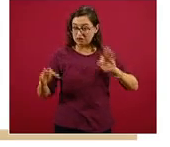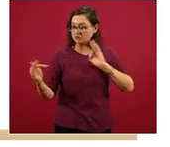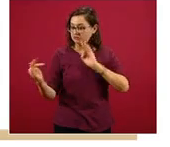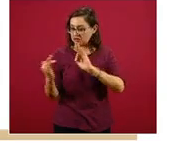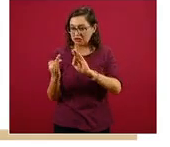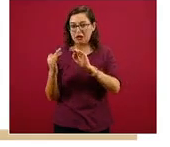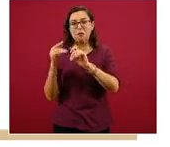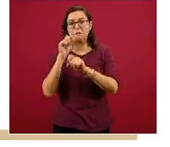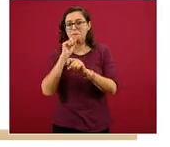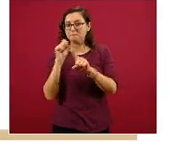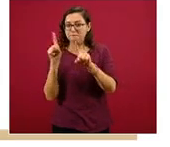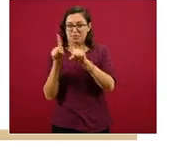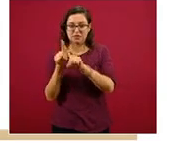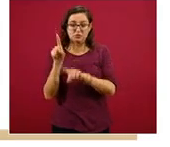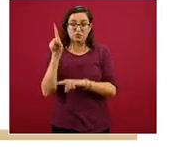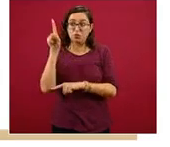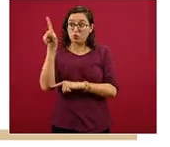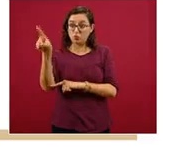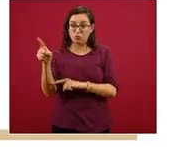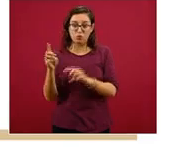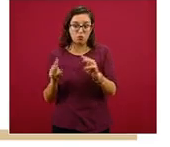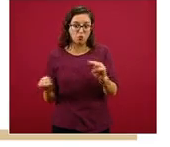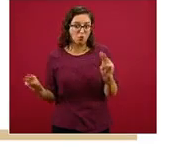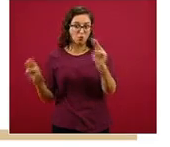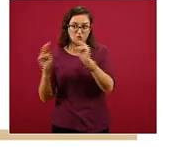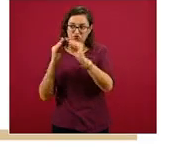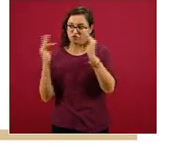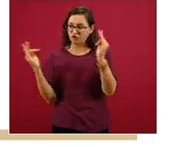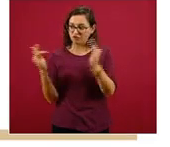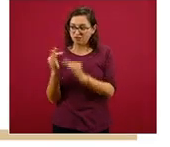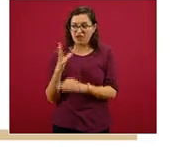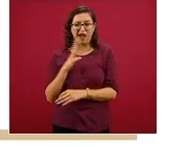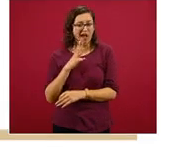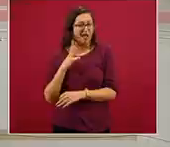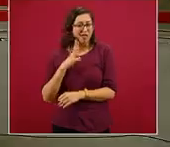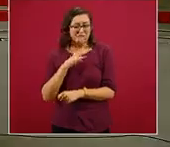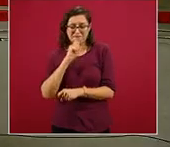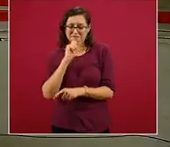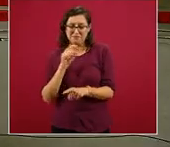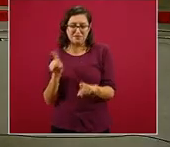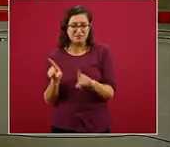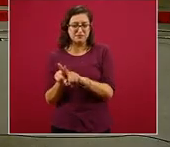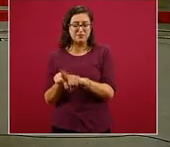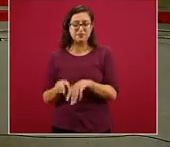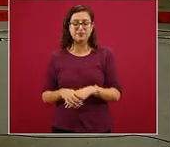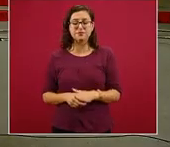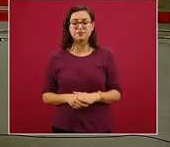faldas prácticamente del Popocatépetl e Iztaccíhuatl. Adelante.